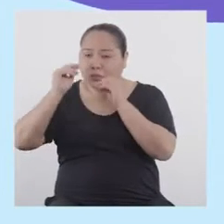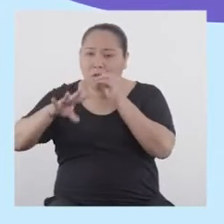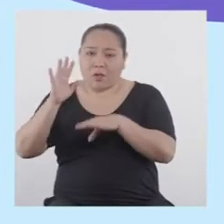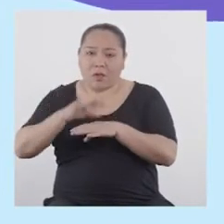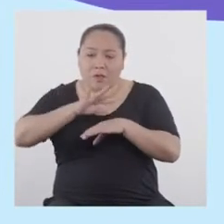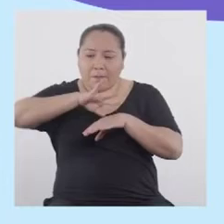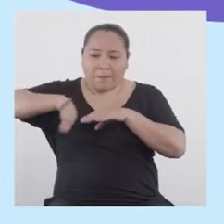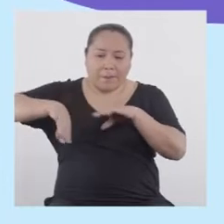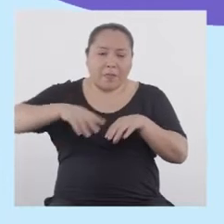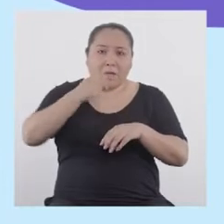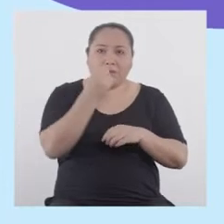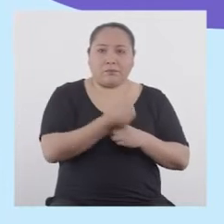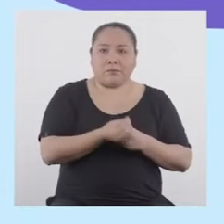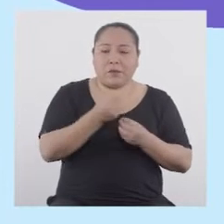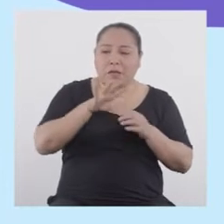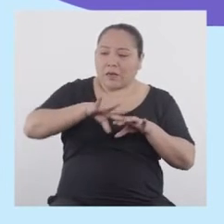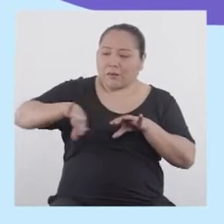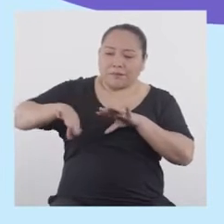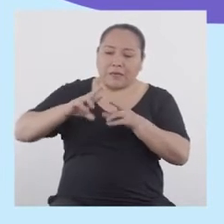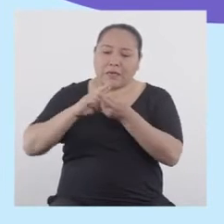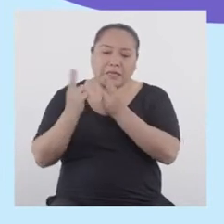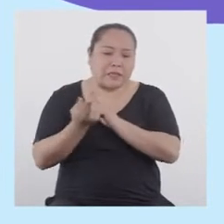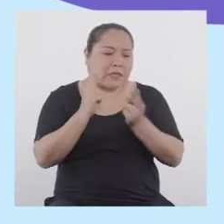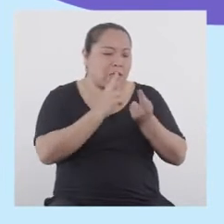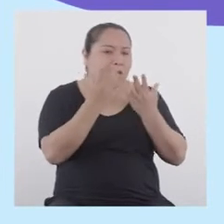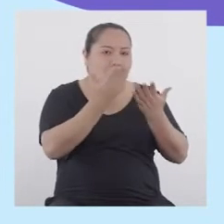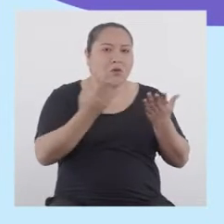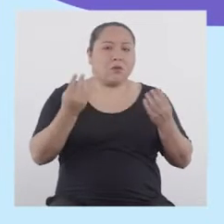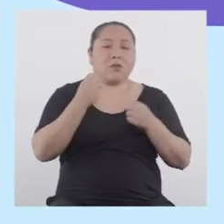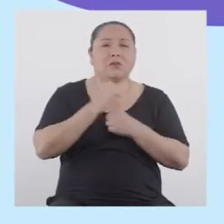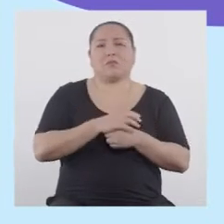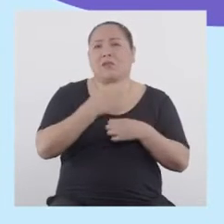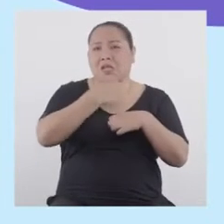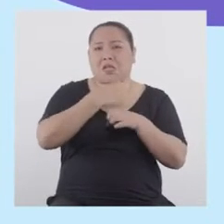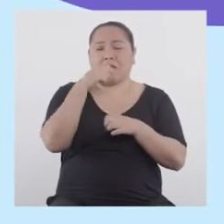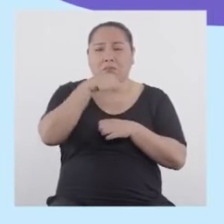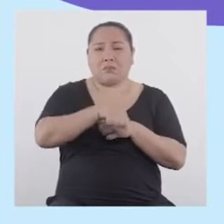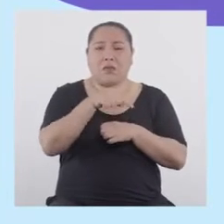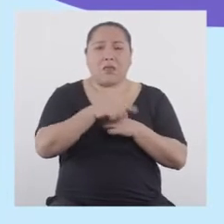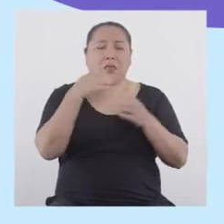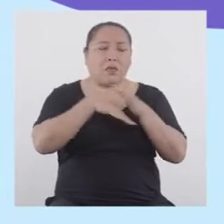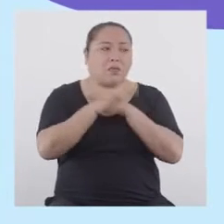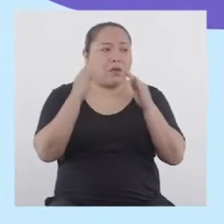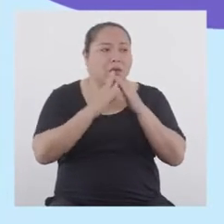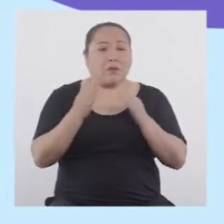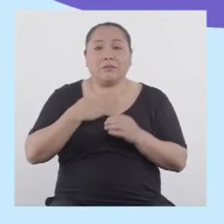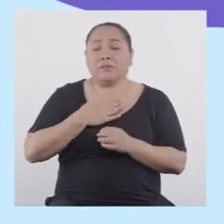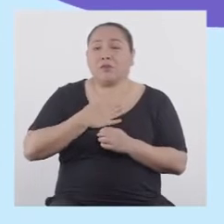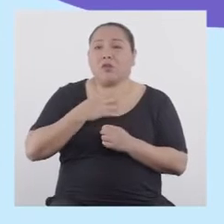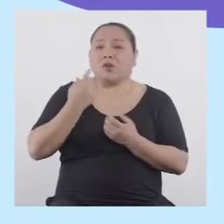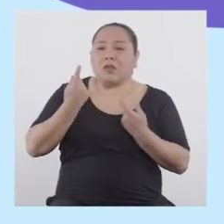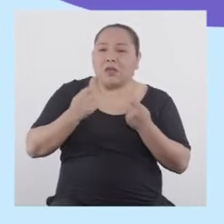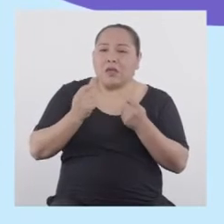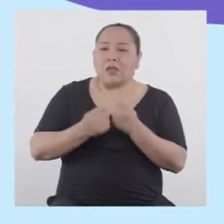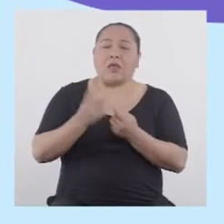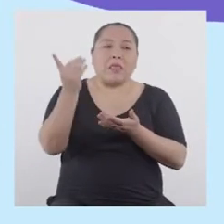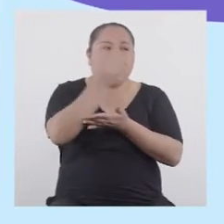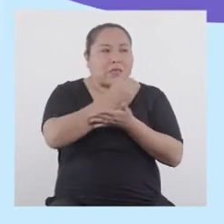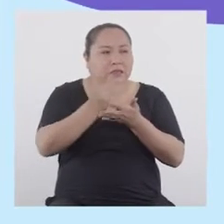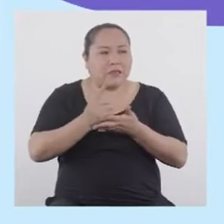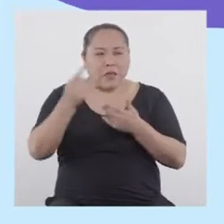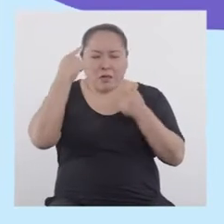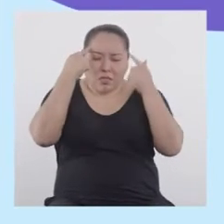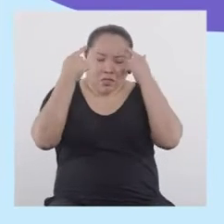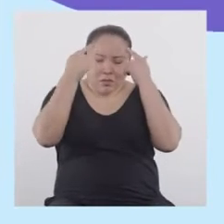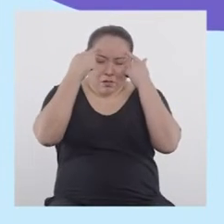inorgánicos para luego reciclarlas y crear objetos que puedan servir en casa. En mi caso, siempre trato de utilizar el design